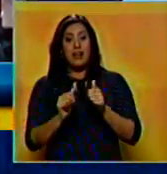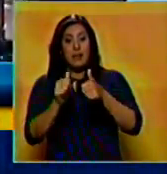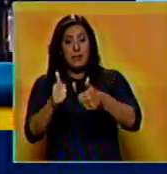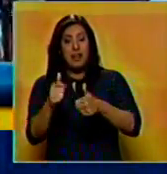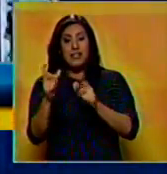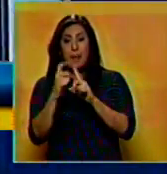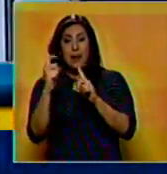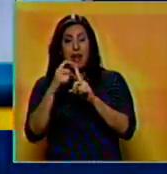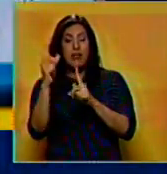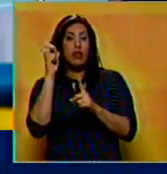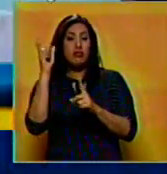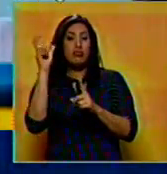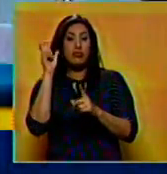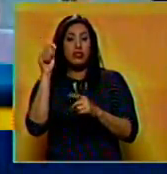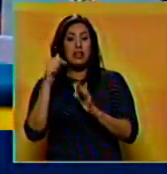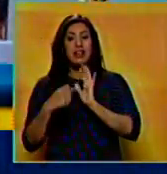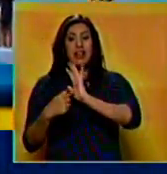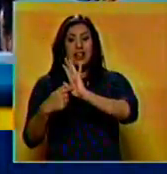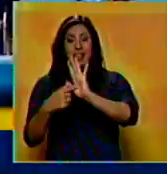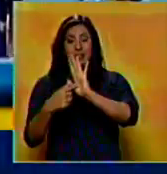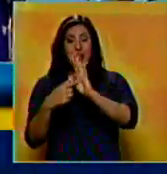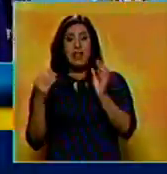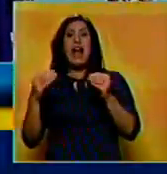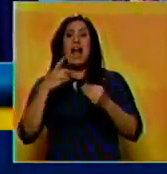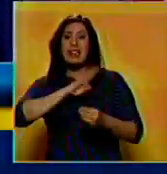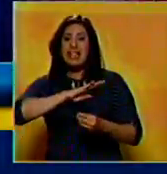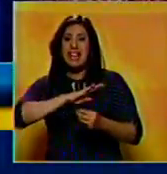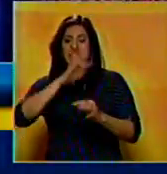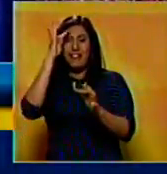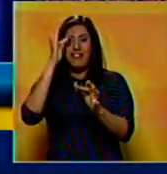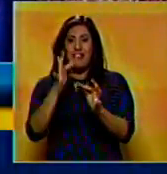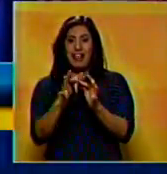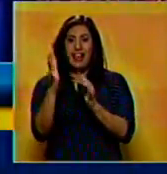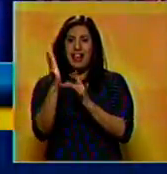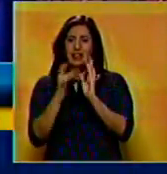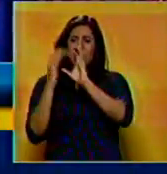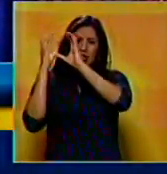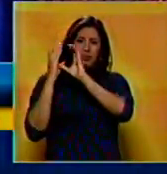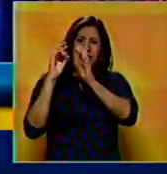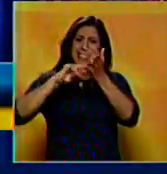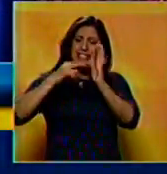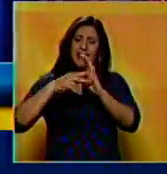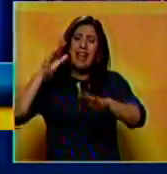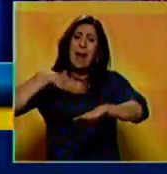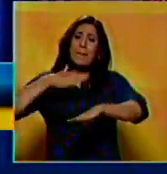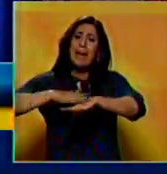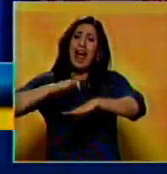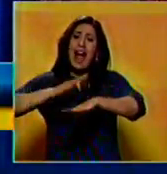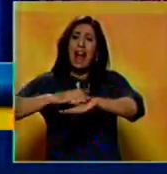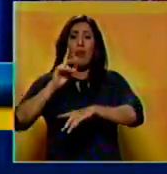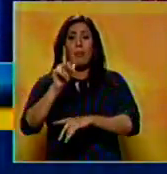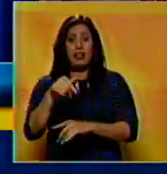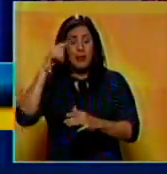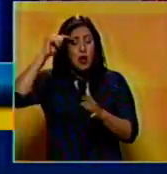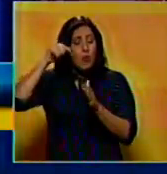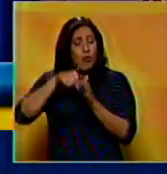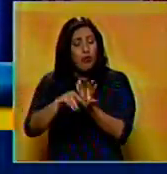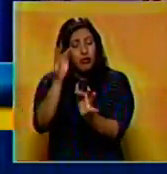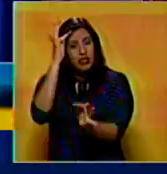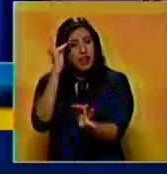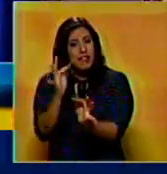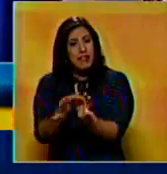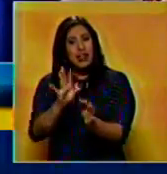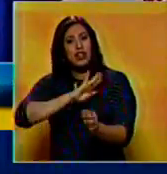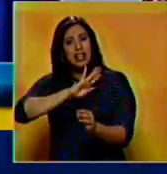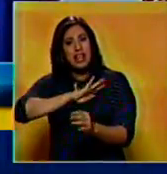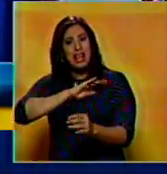de sus palabras, destacando que la cruz que lleva el Nazareno de San Pablo representa el pecado, pero también la profunda fe que